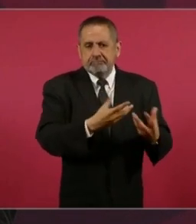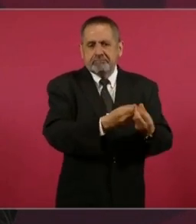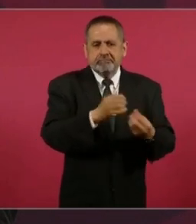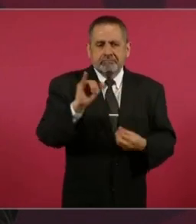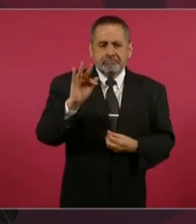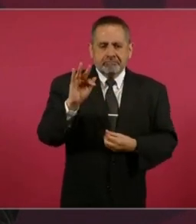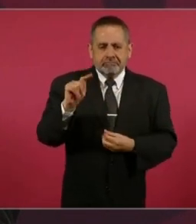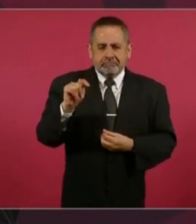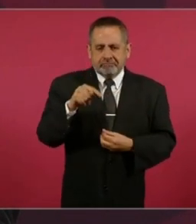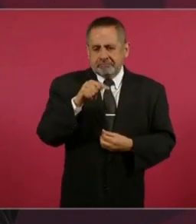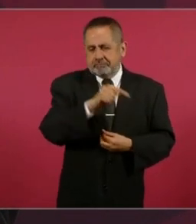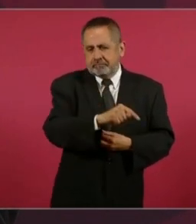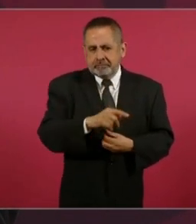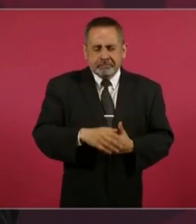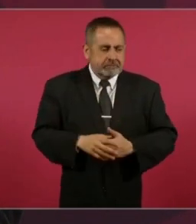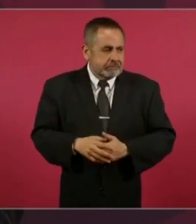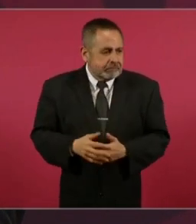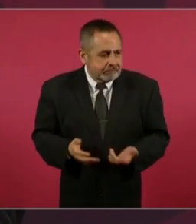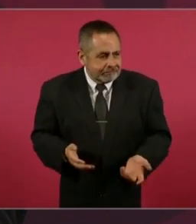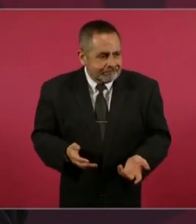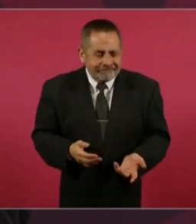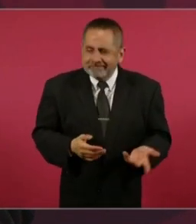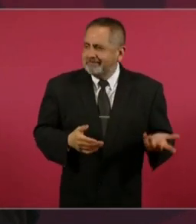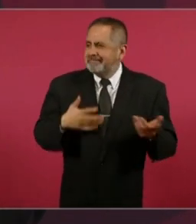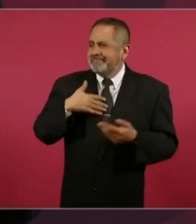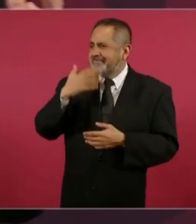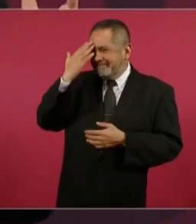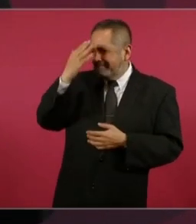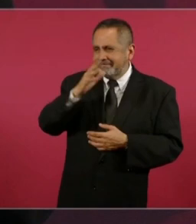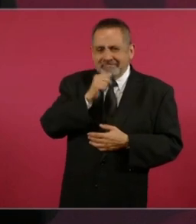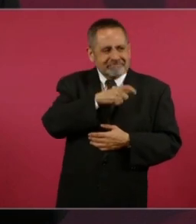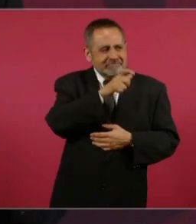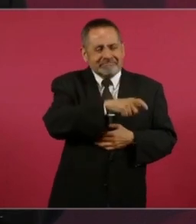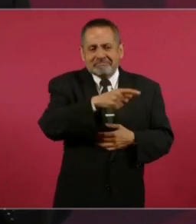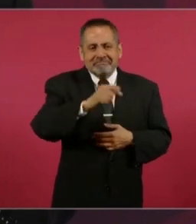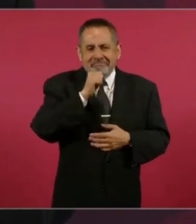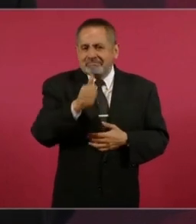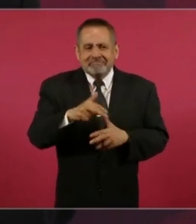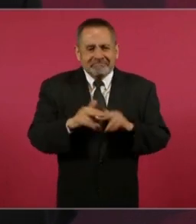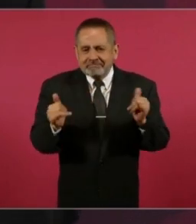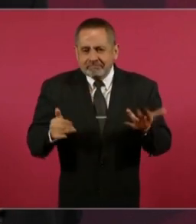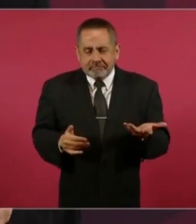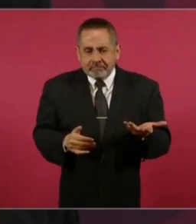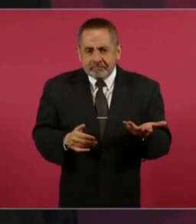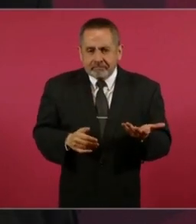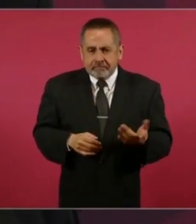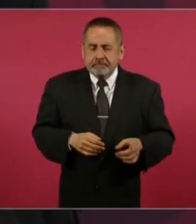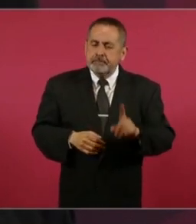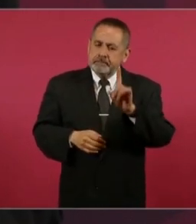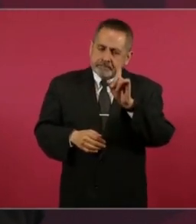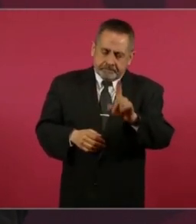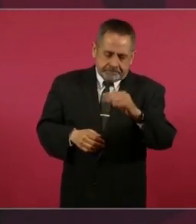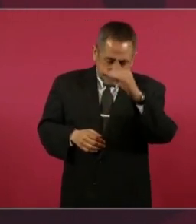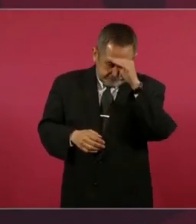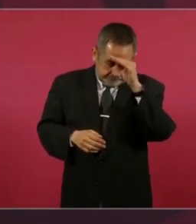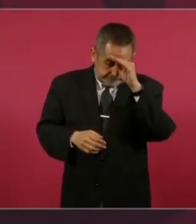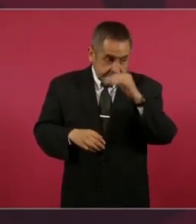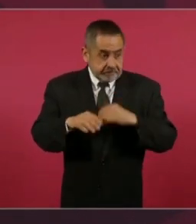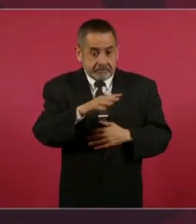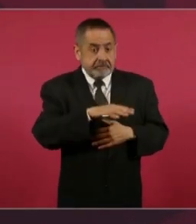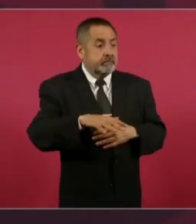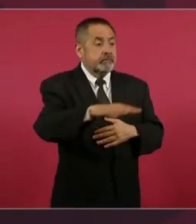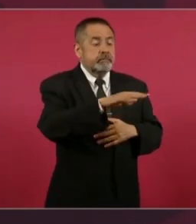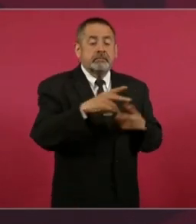organismo entonces lo que vamos a buscar es sin afectar a los trabajadores